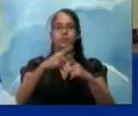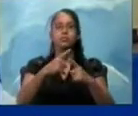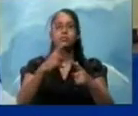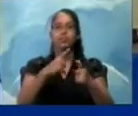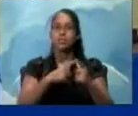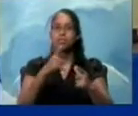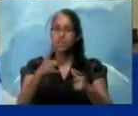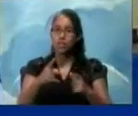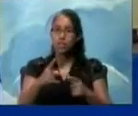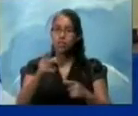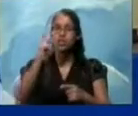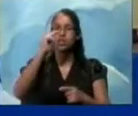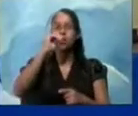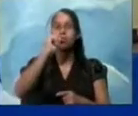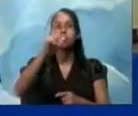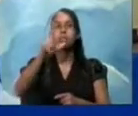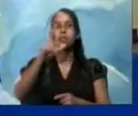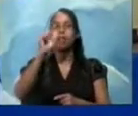Entonces Pilato,